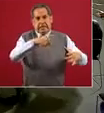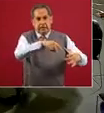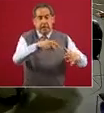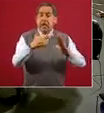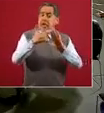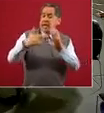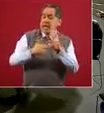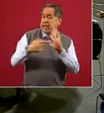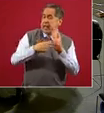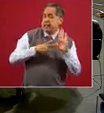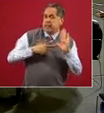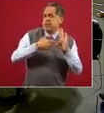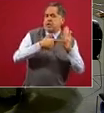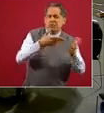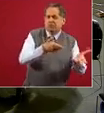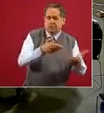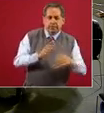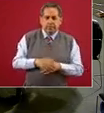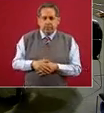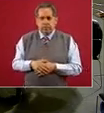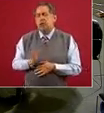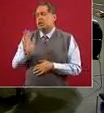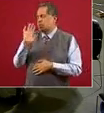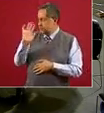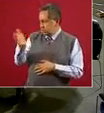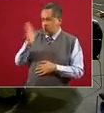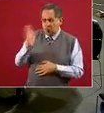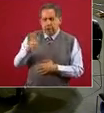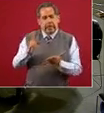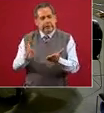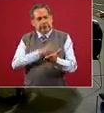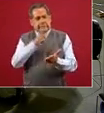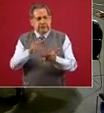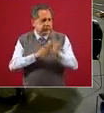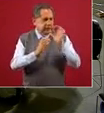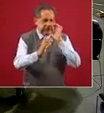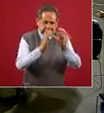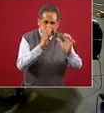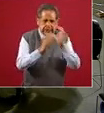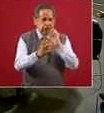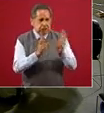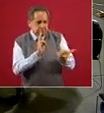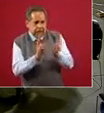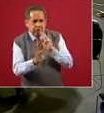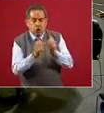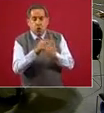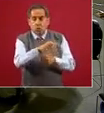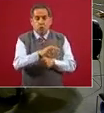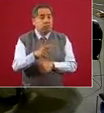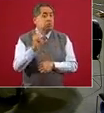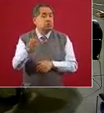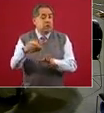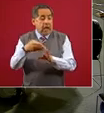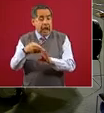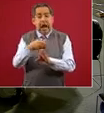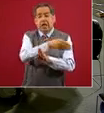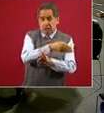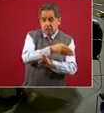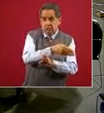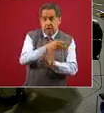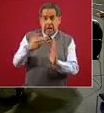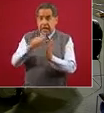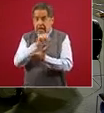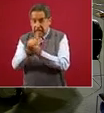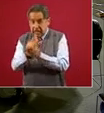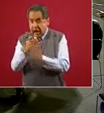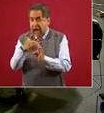operar? Gracias. Hemos tenido muchos espacios de diálogo, incluso previo a que se reformara